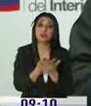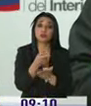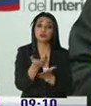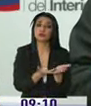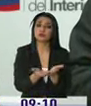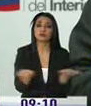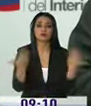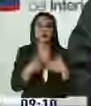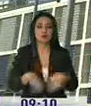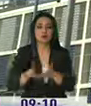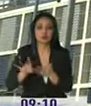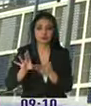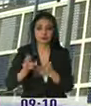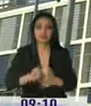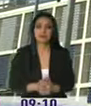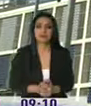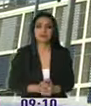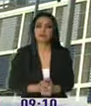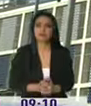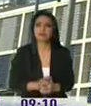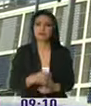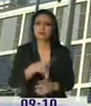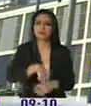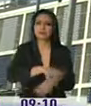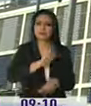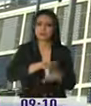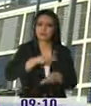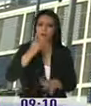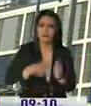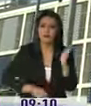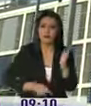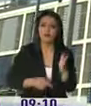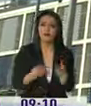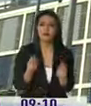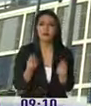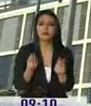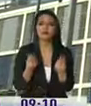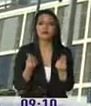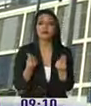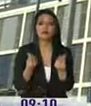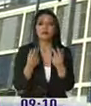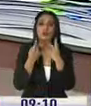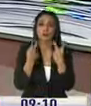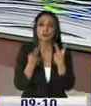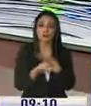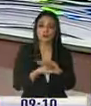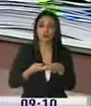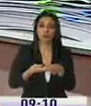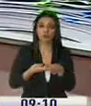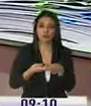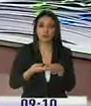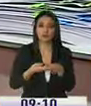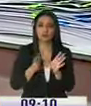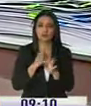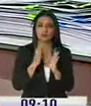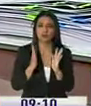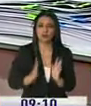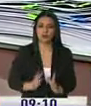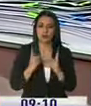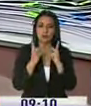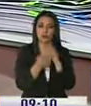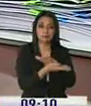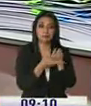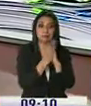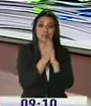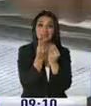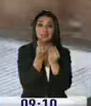a rescindir esos servicios. El delito del que se los acusa es el de concusión. La Fiscalía investiga a los implicados por supuestamente haber solicitado